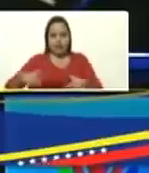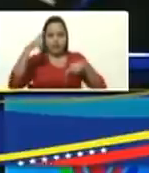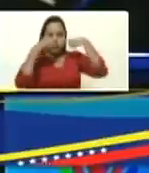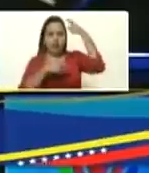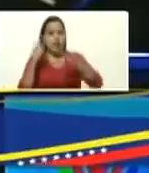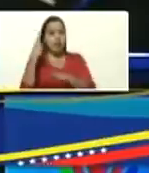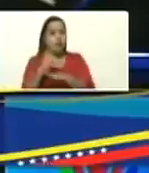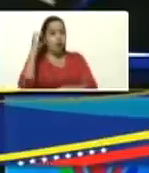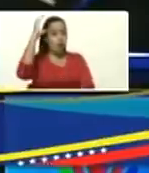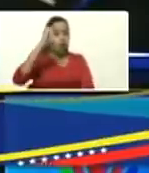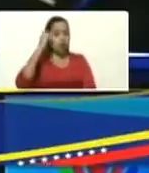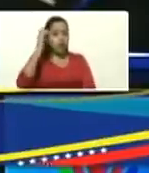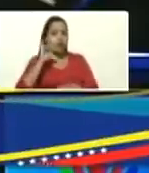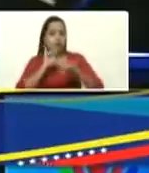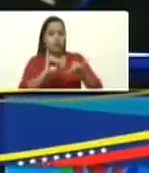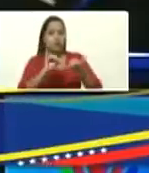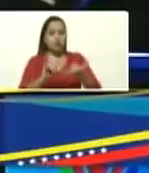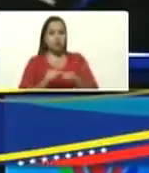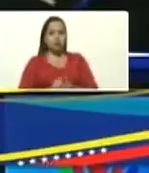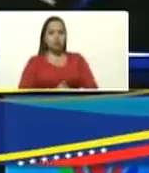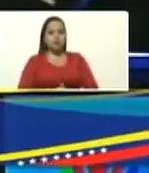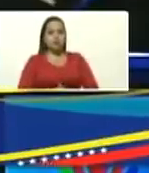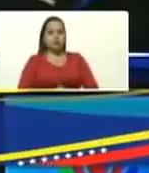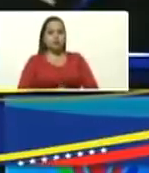tener conciencia de eso.